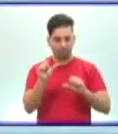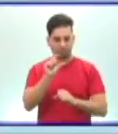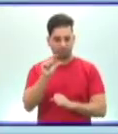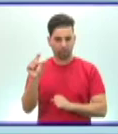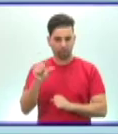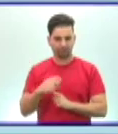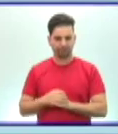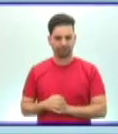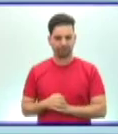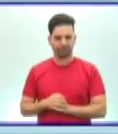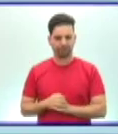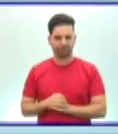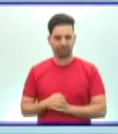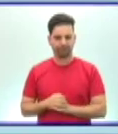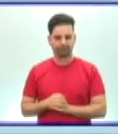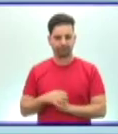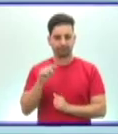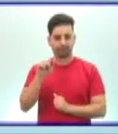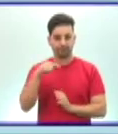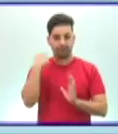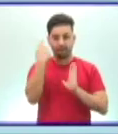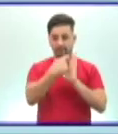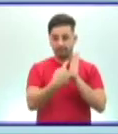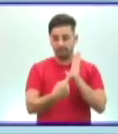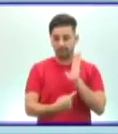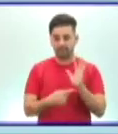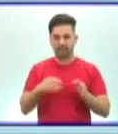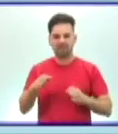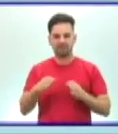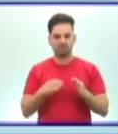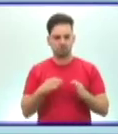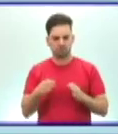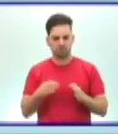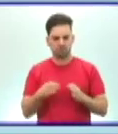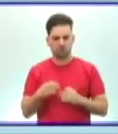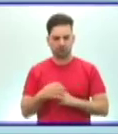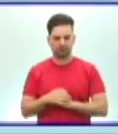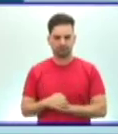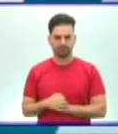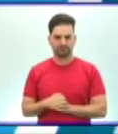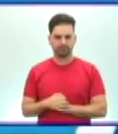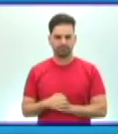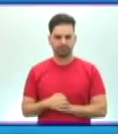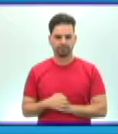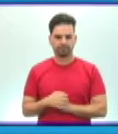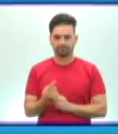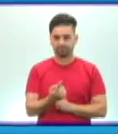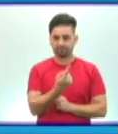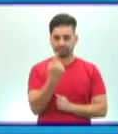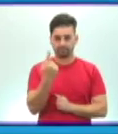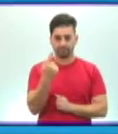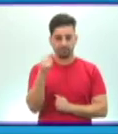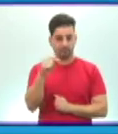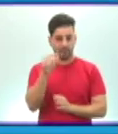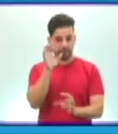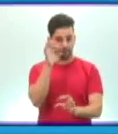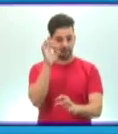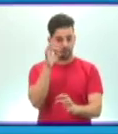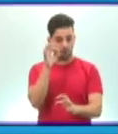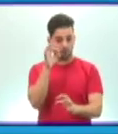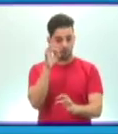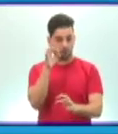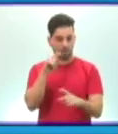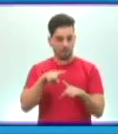las principales características y funcionalidades de los microscopios. Partamos por lo básico. El microscopio es un instrumento diseñado para ver